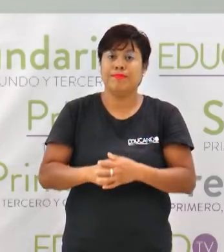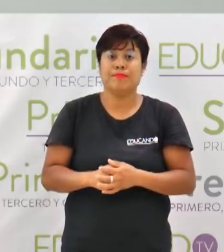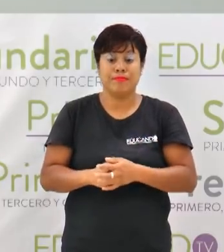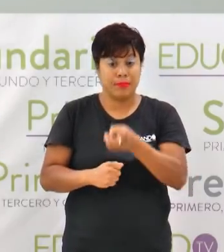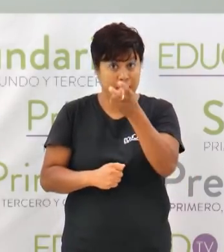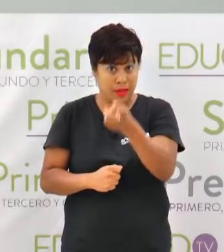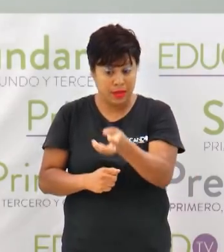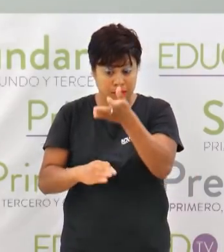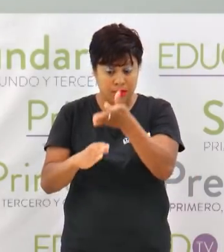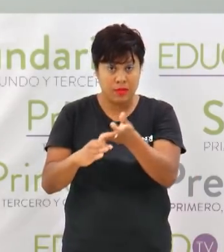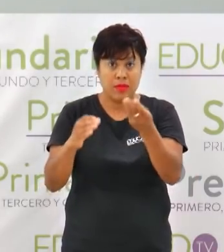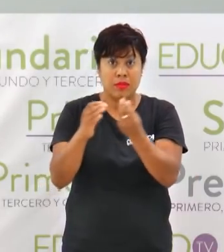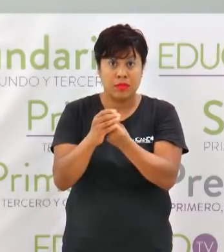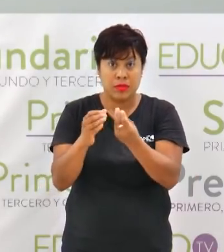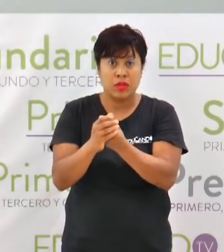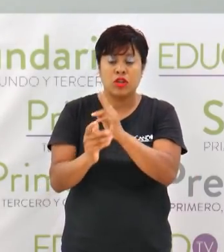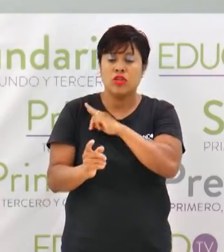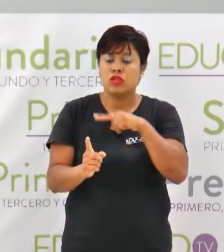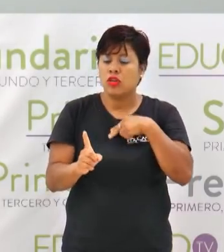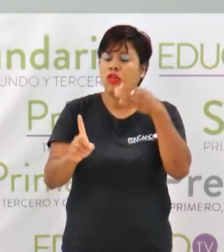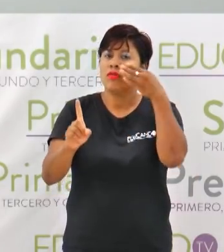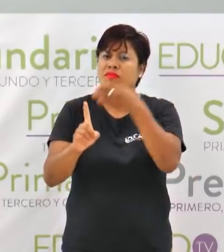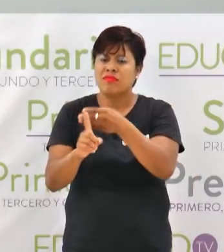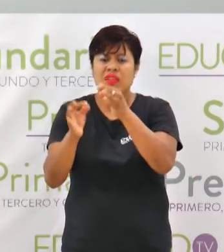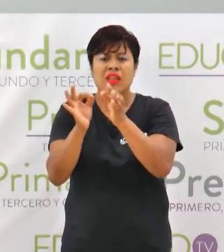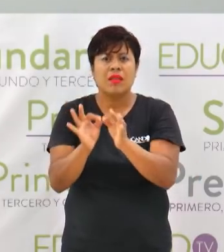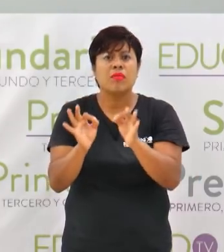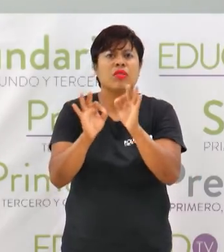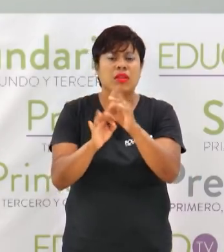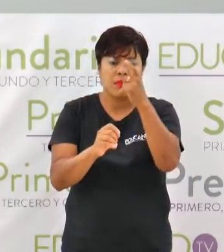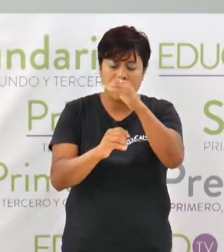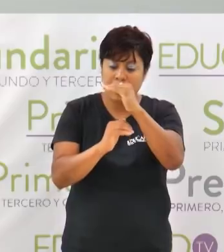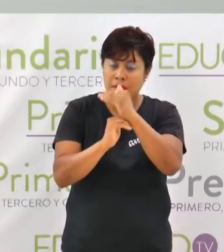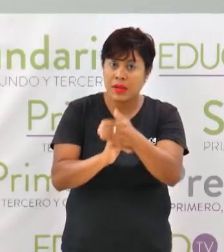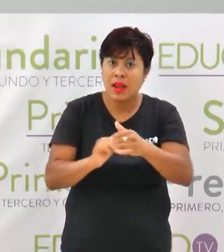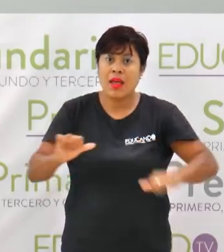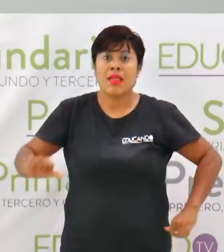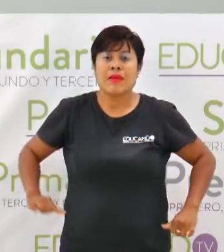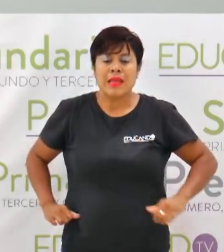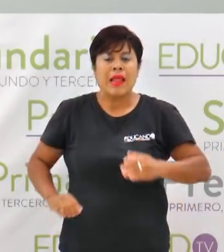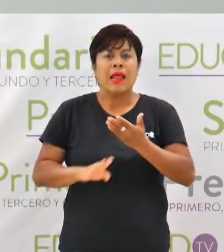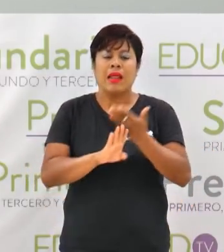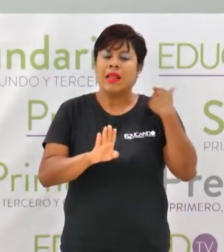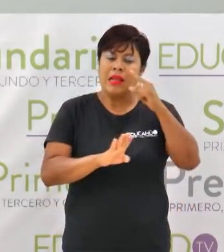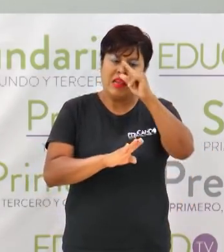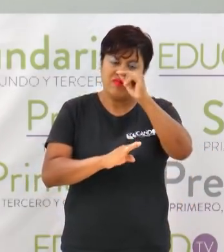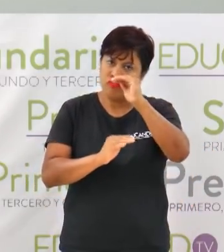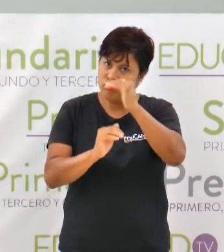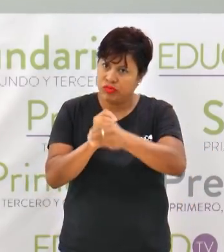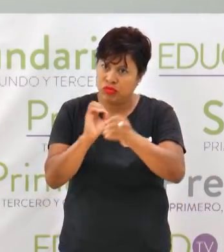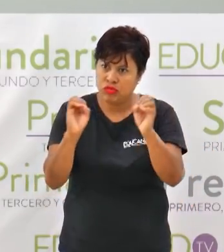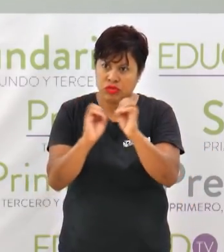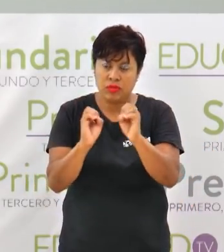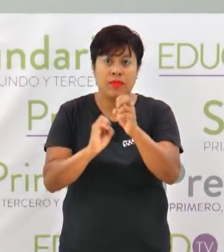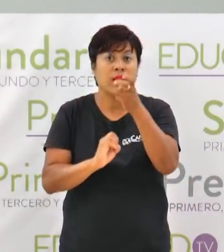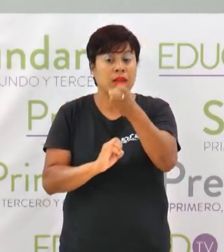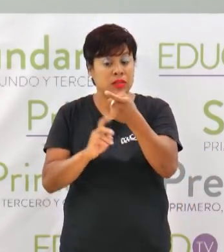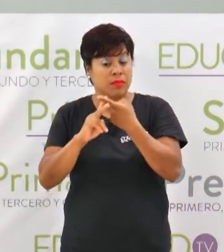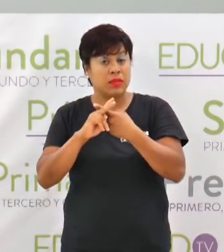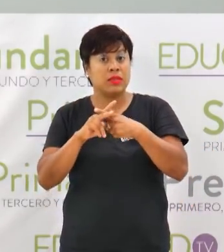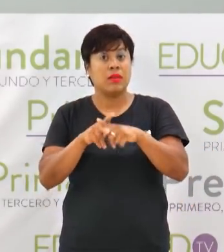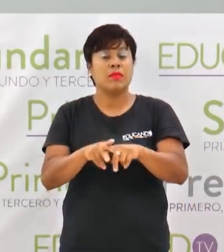información. En esta sesión nos abocaremos a terminar el ejercicio que quedó inconcluso en la sesión anterior